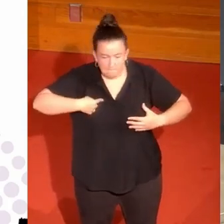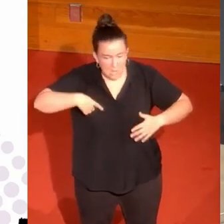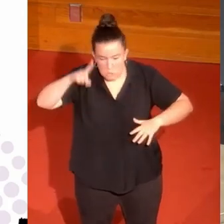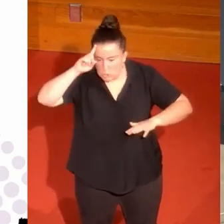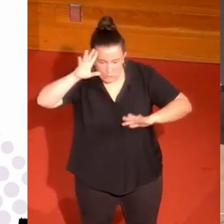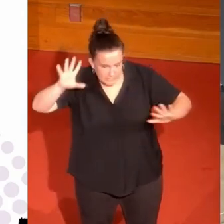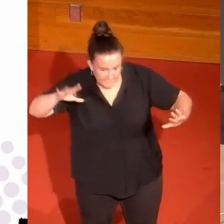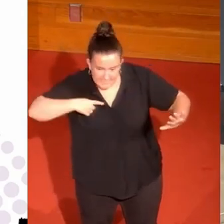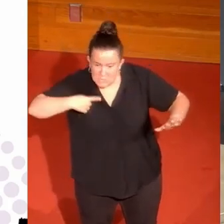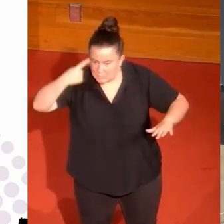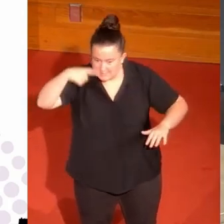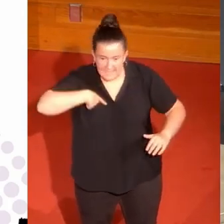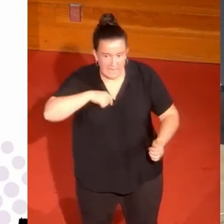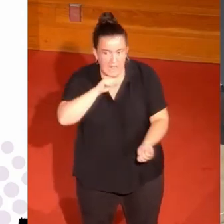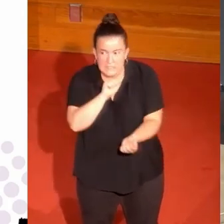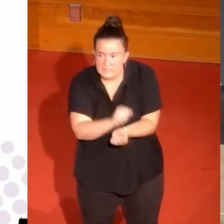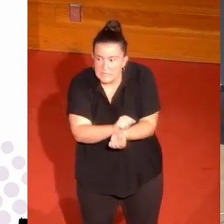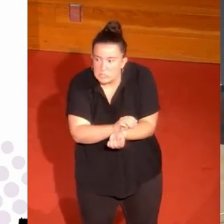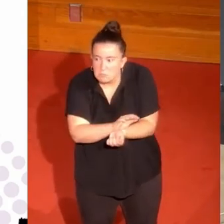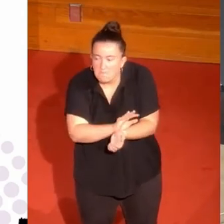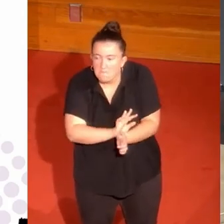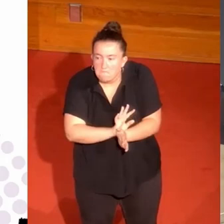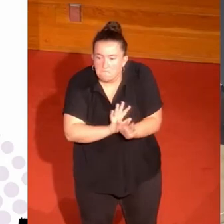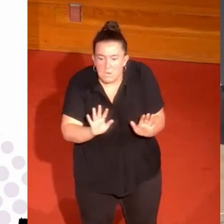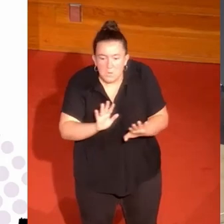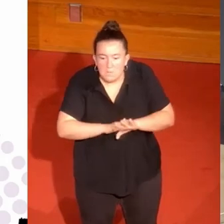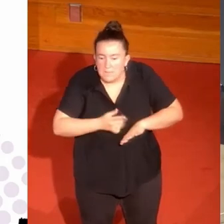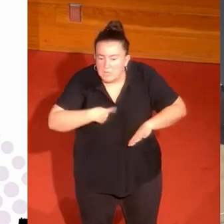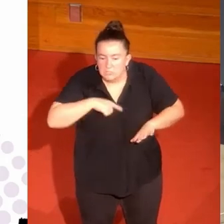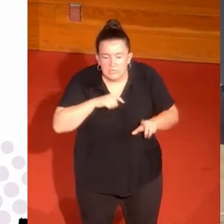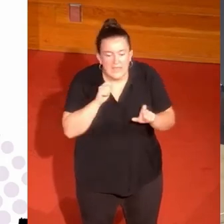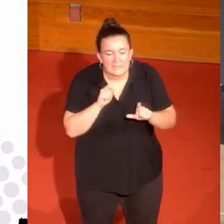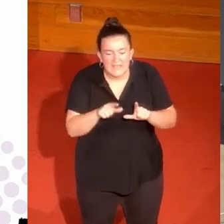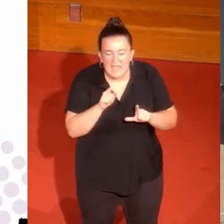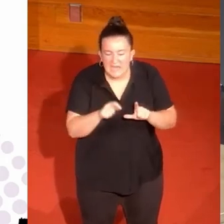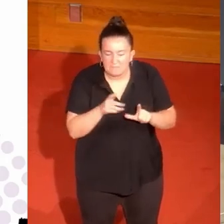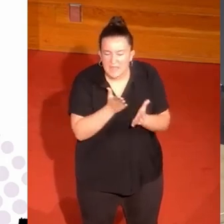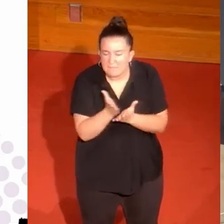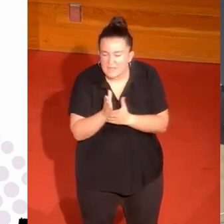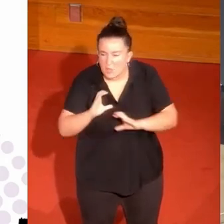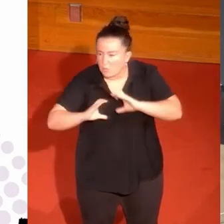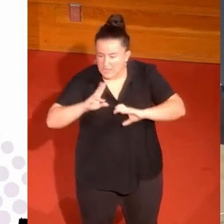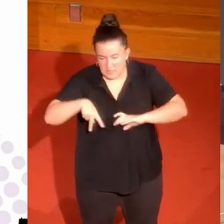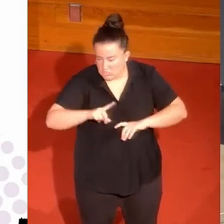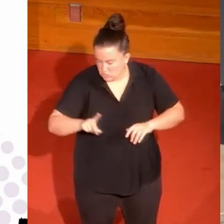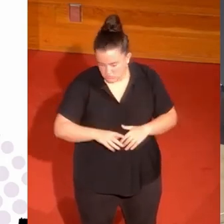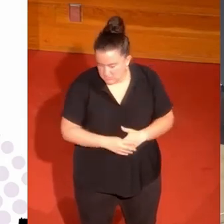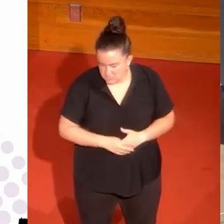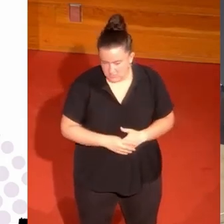eh estoy al tanto del tema pero no es para nosotros Telegram no es un medio de comunicación o sea